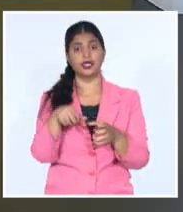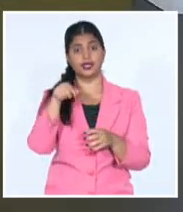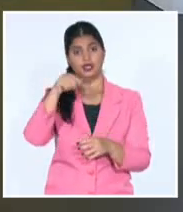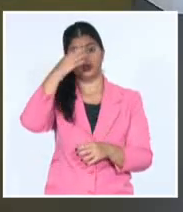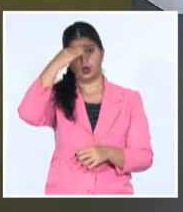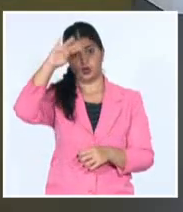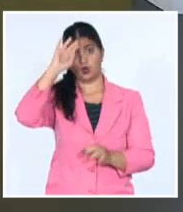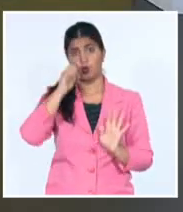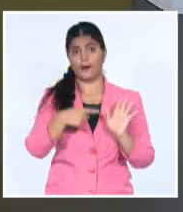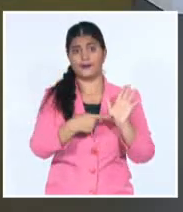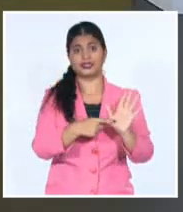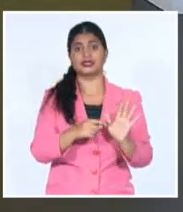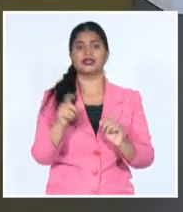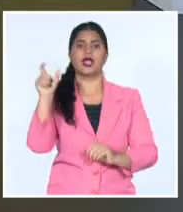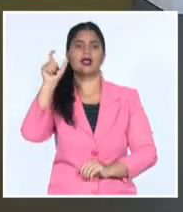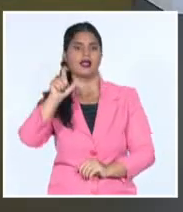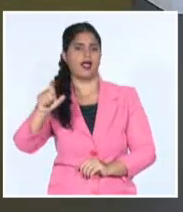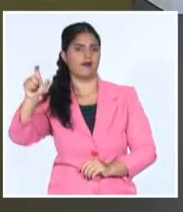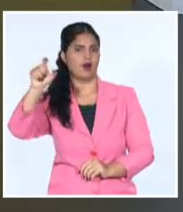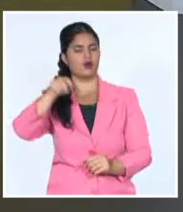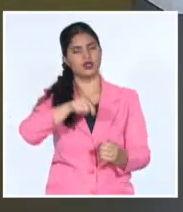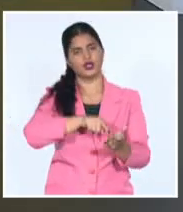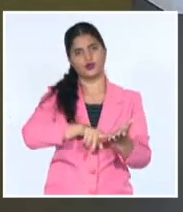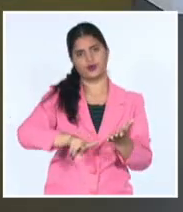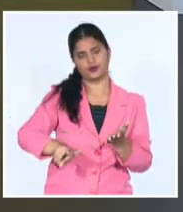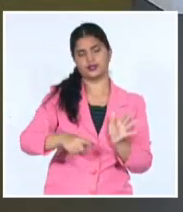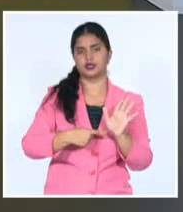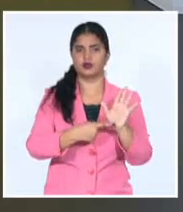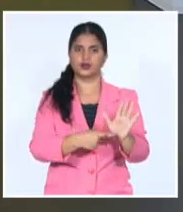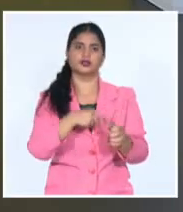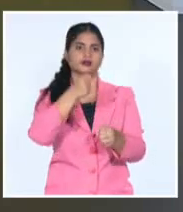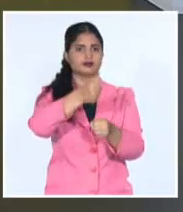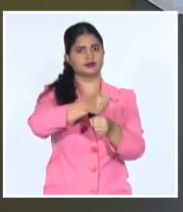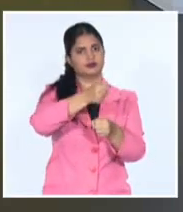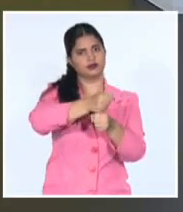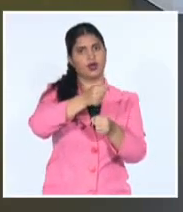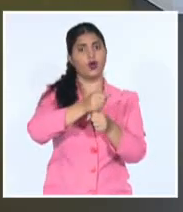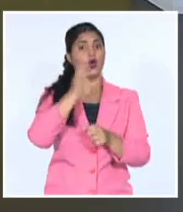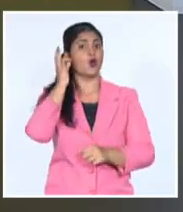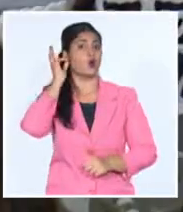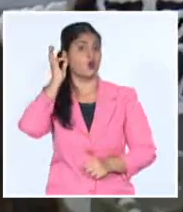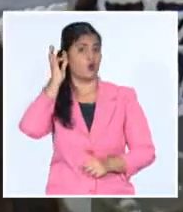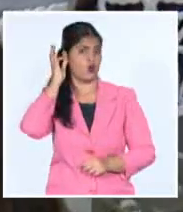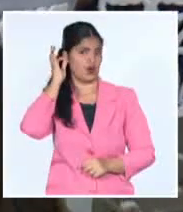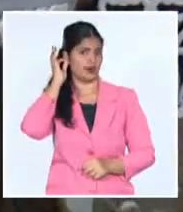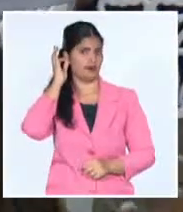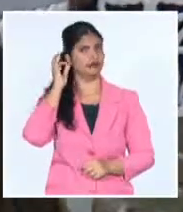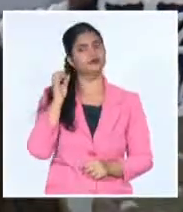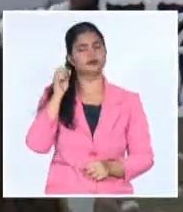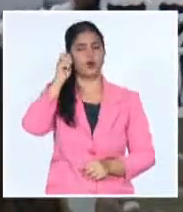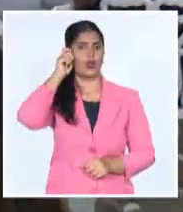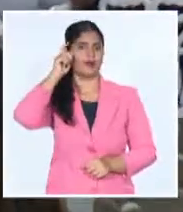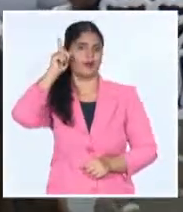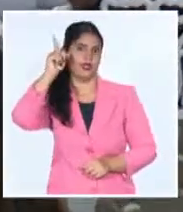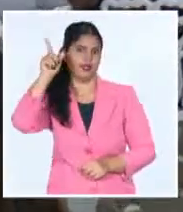en Camagüey muestra el quehacer de mujeres con trayectorias relevantes.